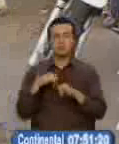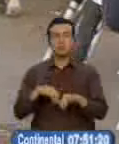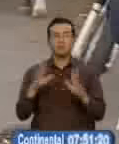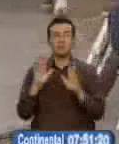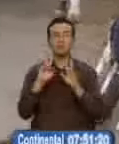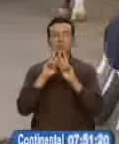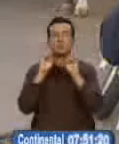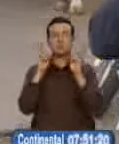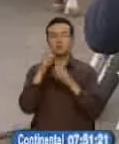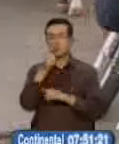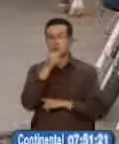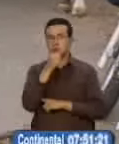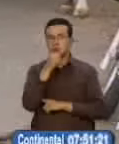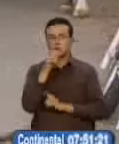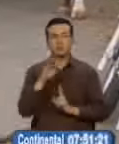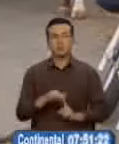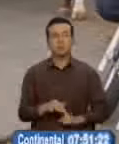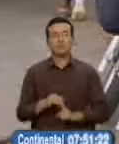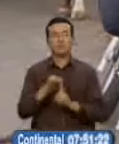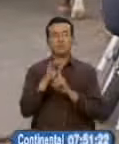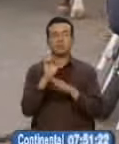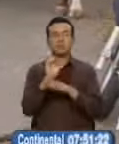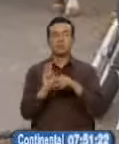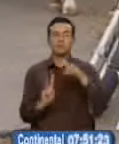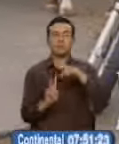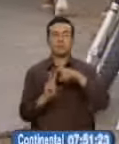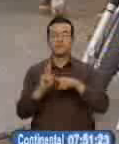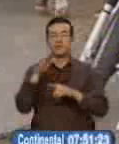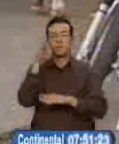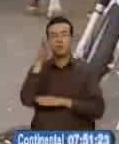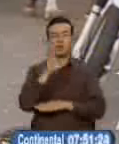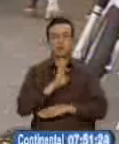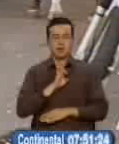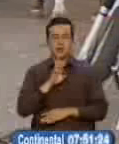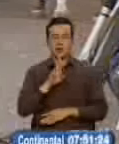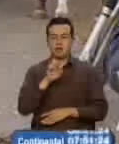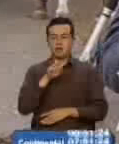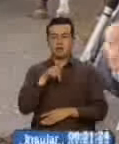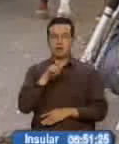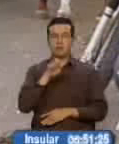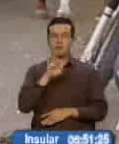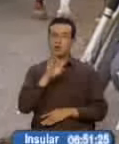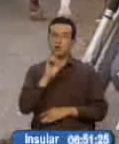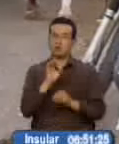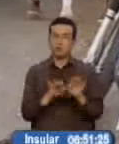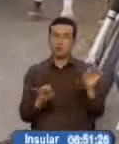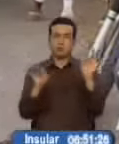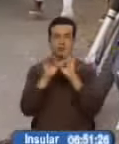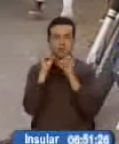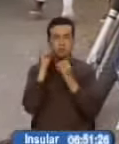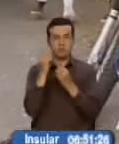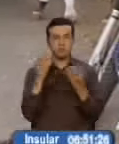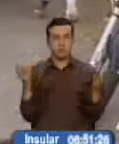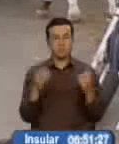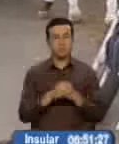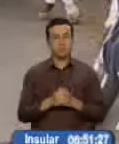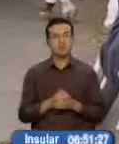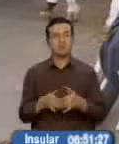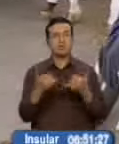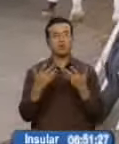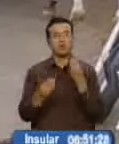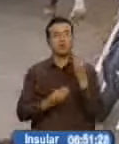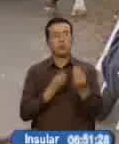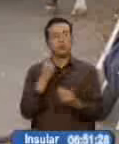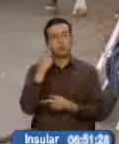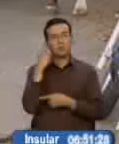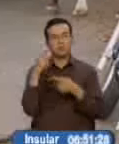con la entrevista exclusiva que brindó para Ecuador TV el profesor Pablo Repetto. Algunas cosas importantes que destacar, porque el día de hoy vamos a ver